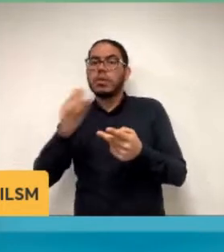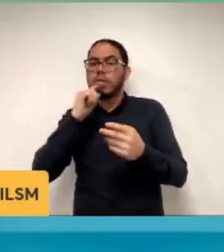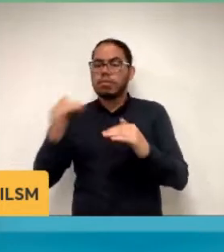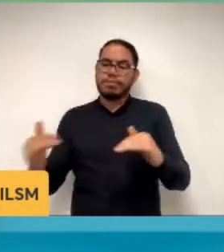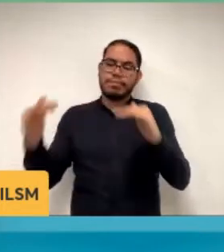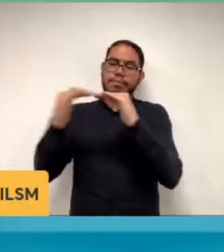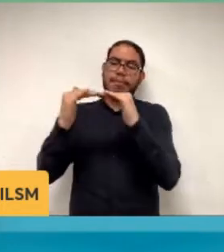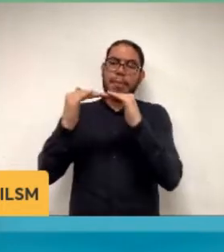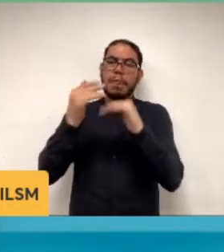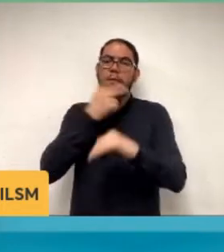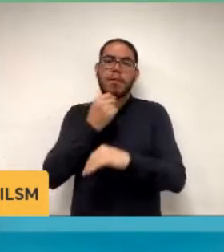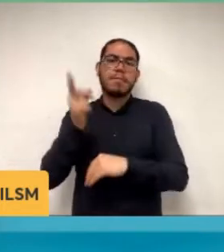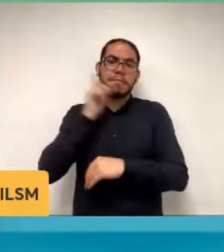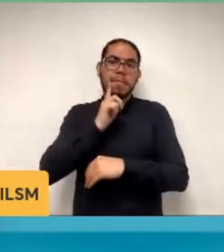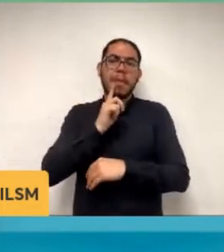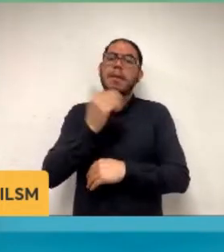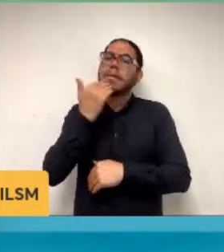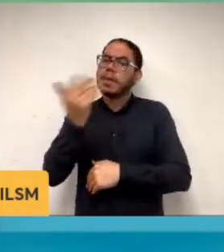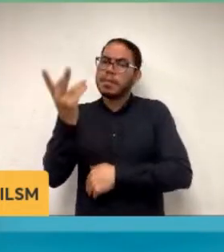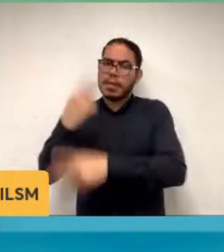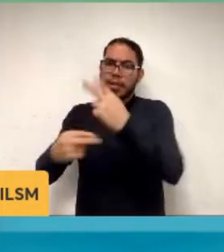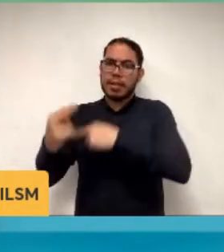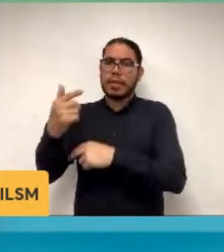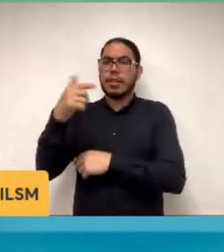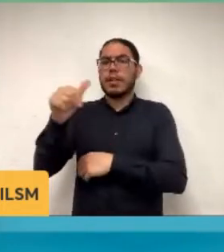de género. Bienvenida, Gabriela.